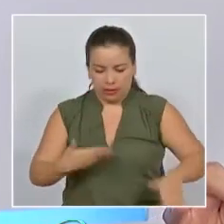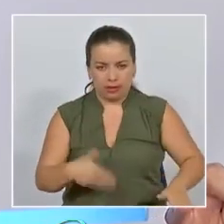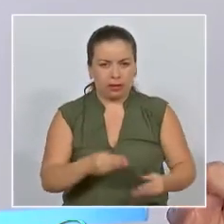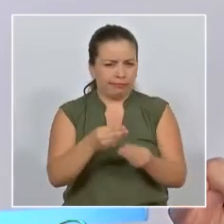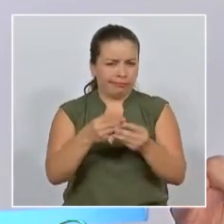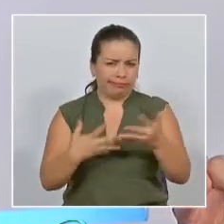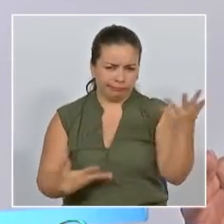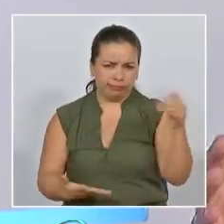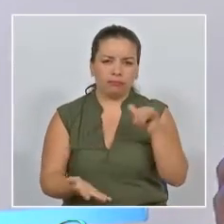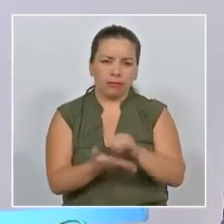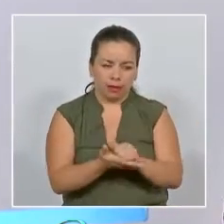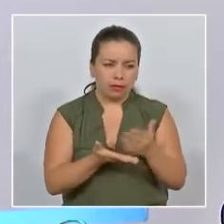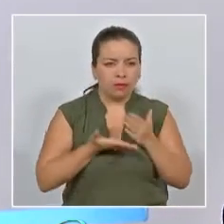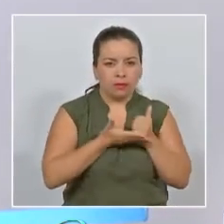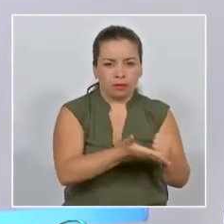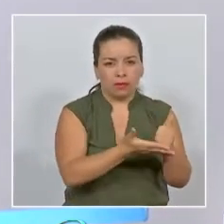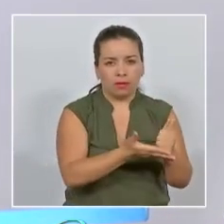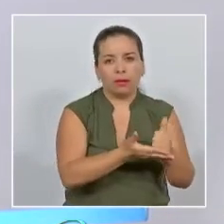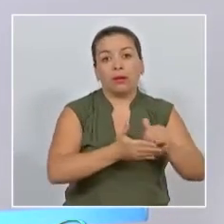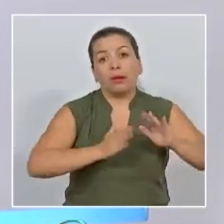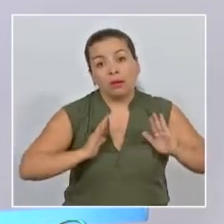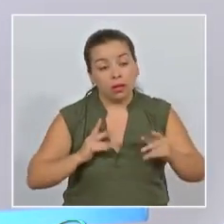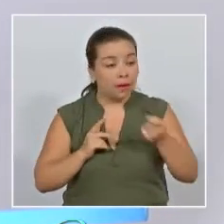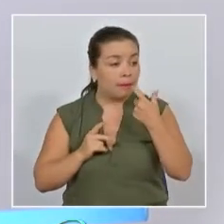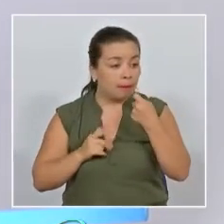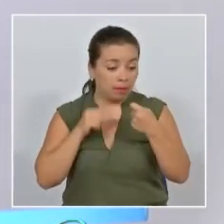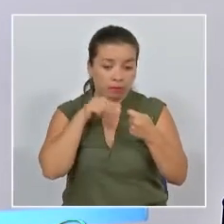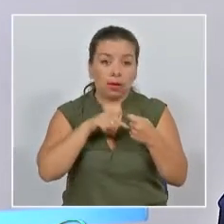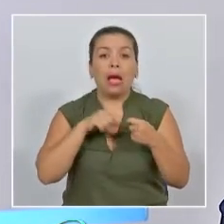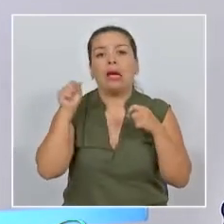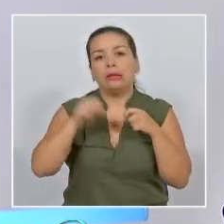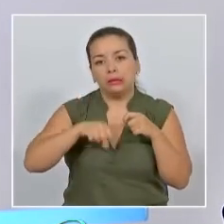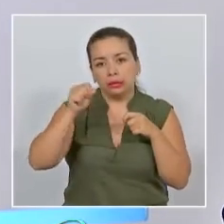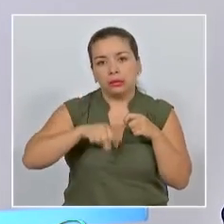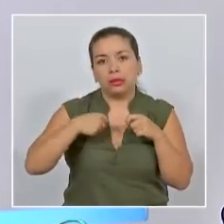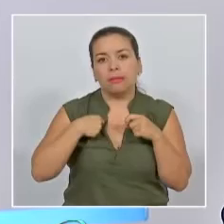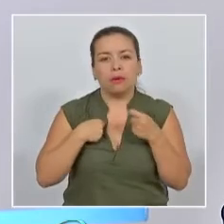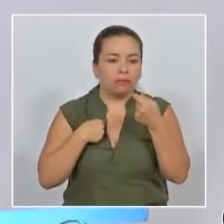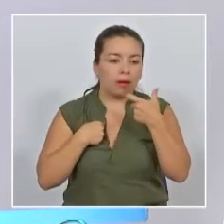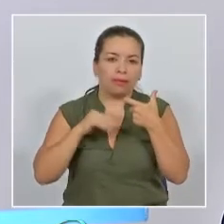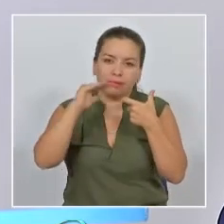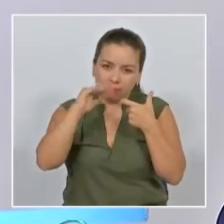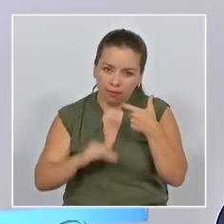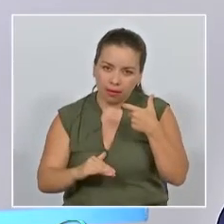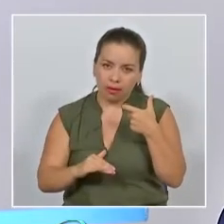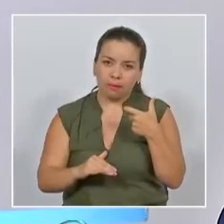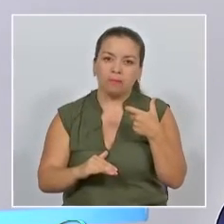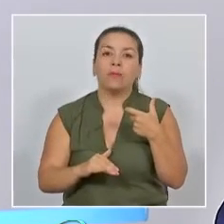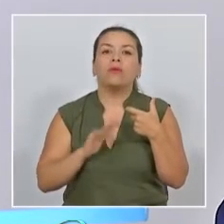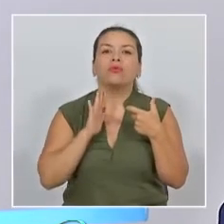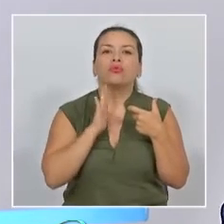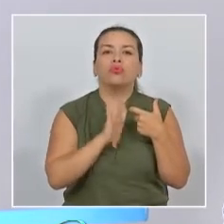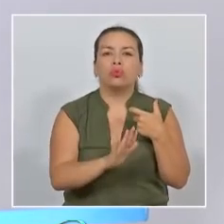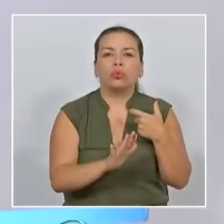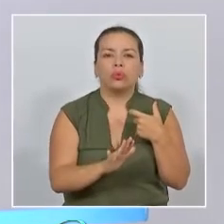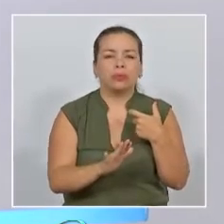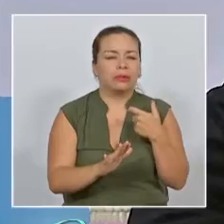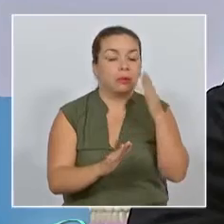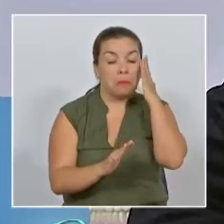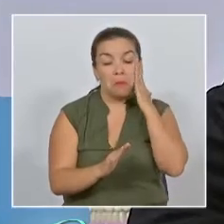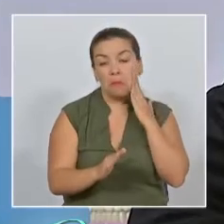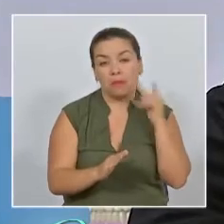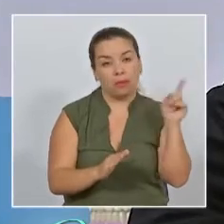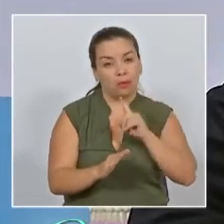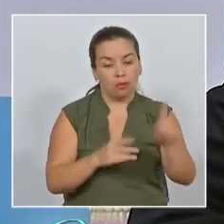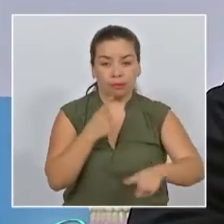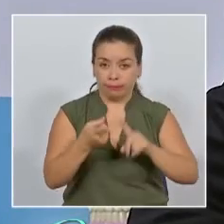cosas más. ¿Que hay que dar de pronto esos medicamentos? Sí, pero a una dosis baja, para que no le deje los efectos secundarios tan severos.